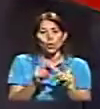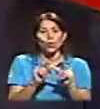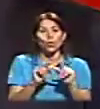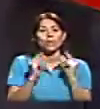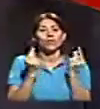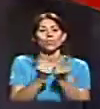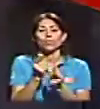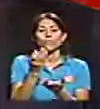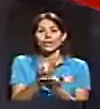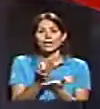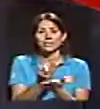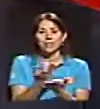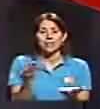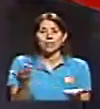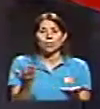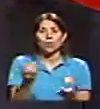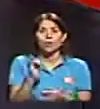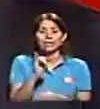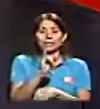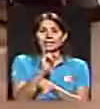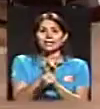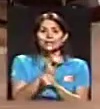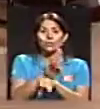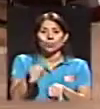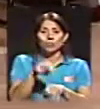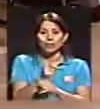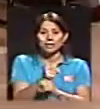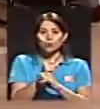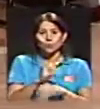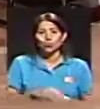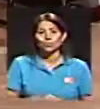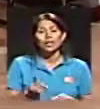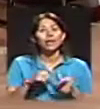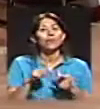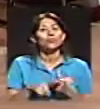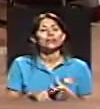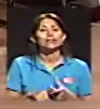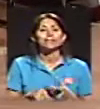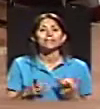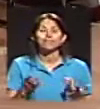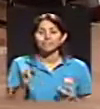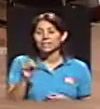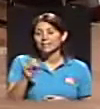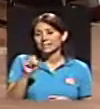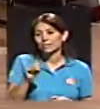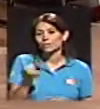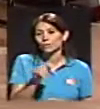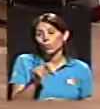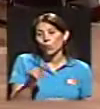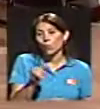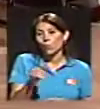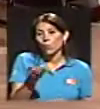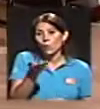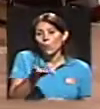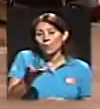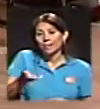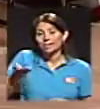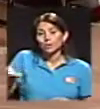financiero que es el Instituto Nacional de Seguros. Entonces, sí son operaciones que el legislador